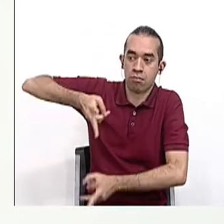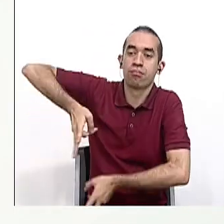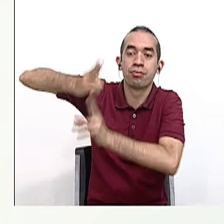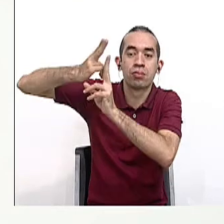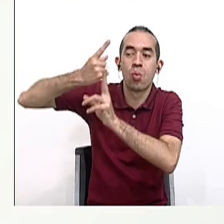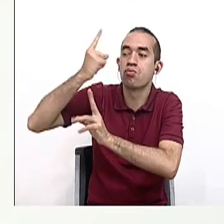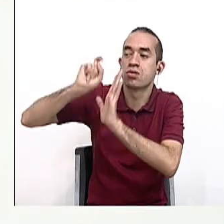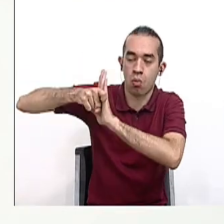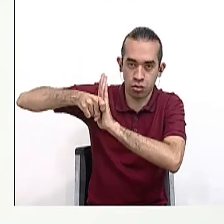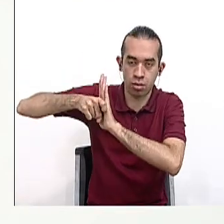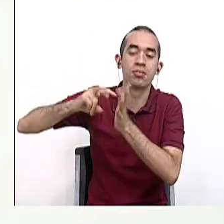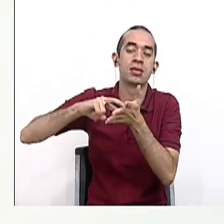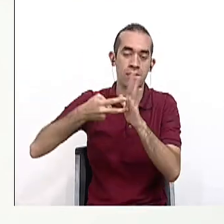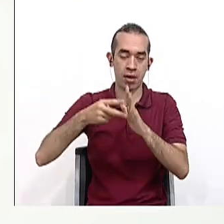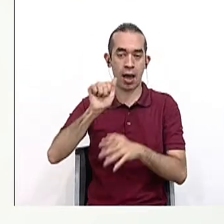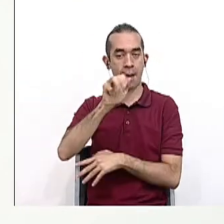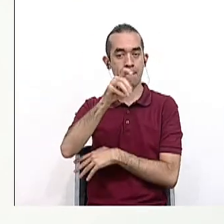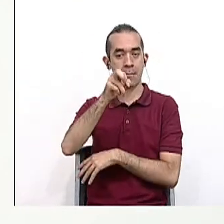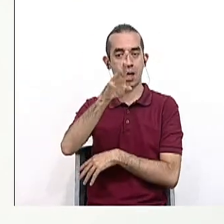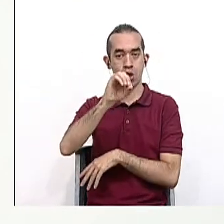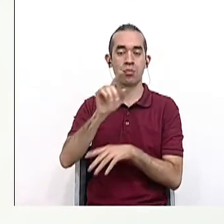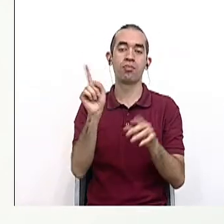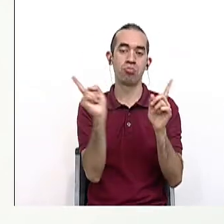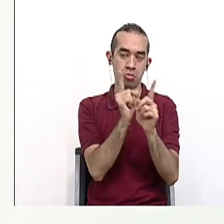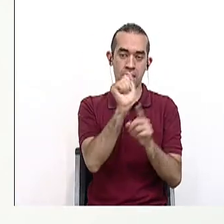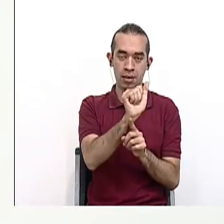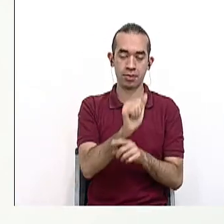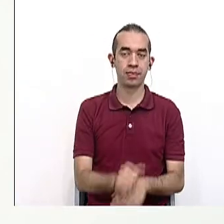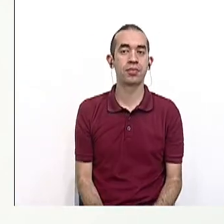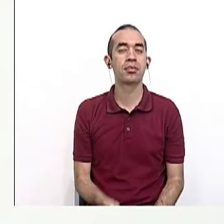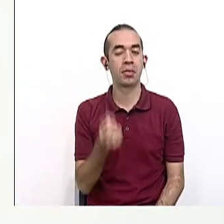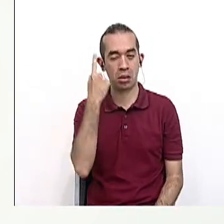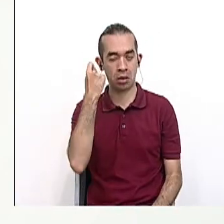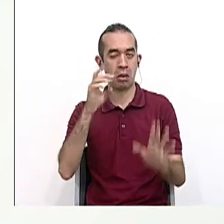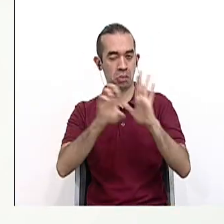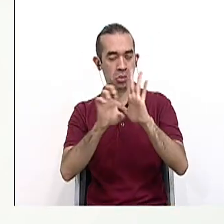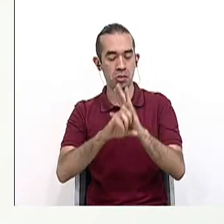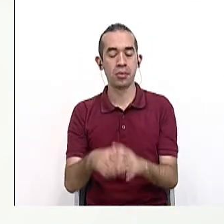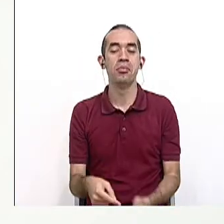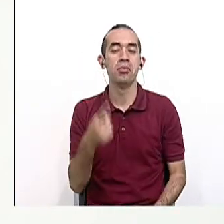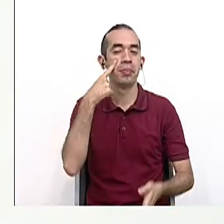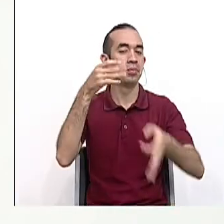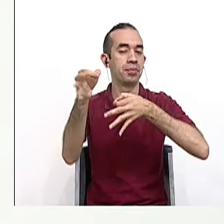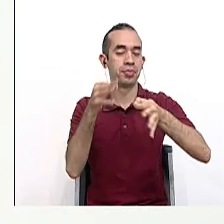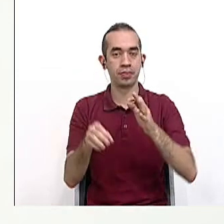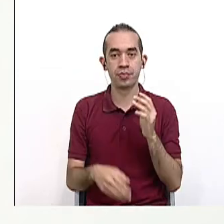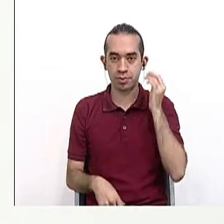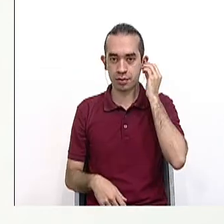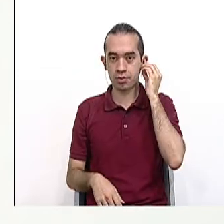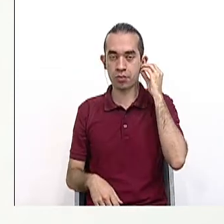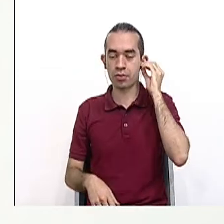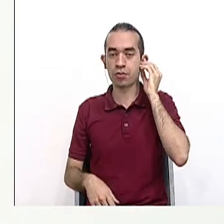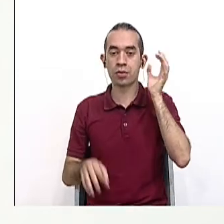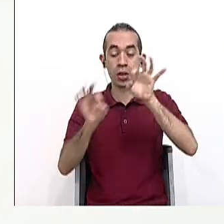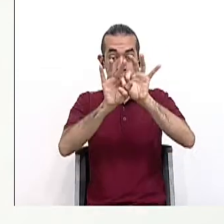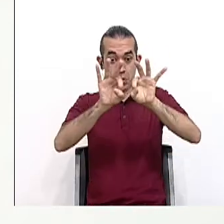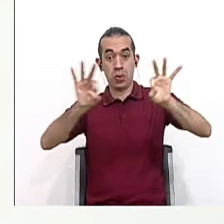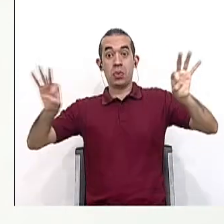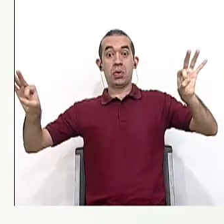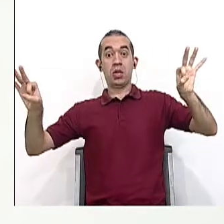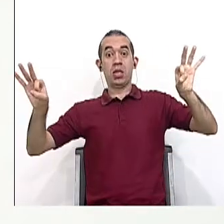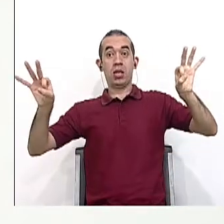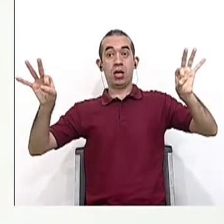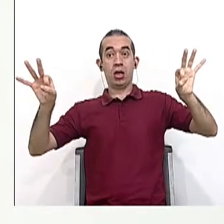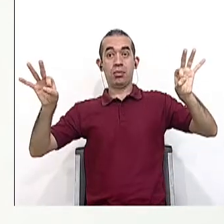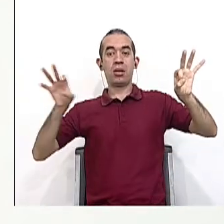¿Les parece? Para ver si está quedando claro. Bueno, tenemos un ejemplo que dice que la corriente eléctrica en un alambre es de